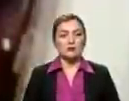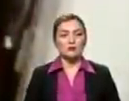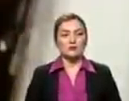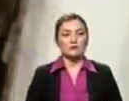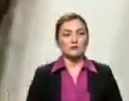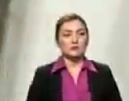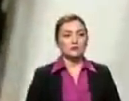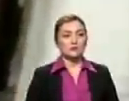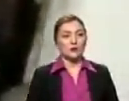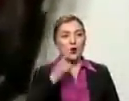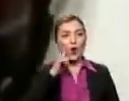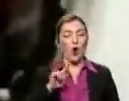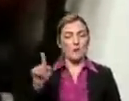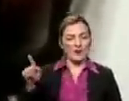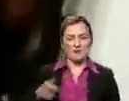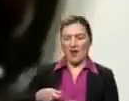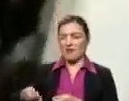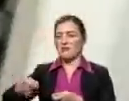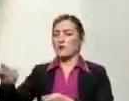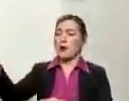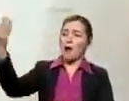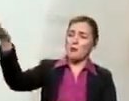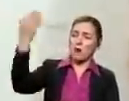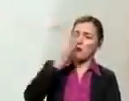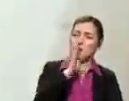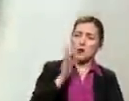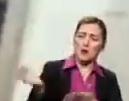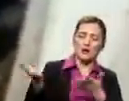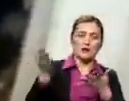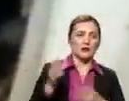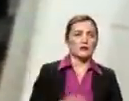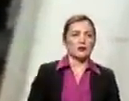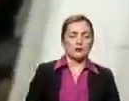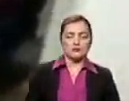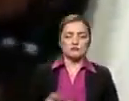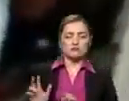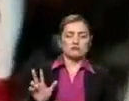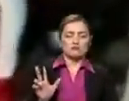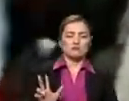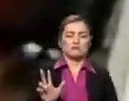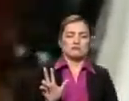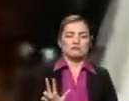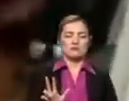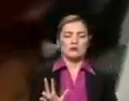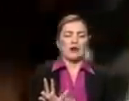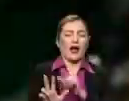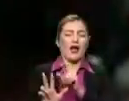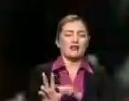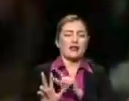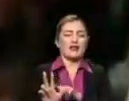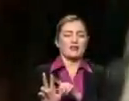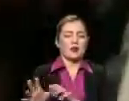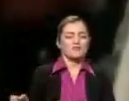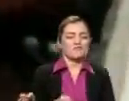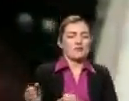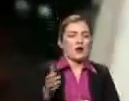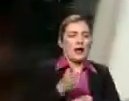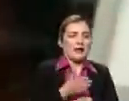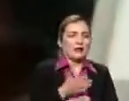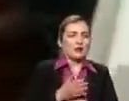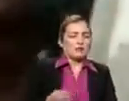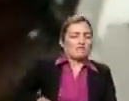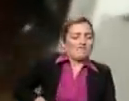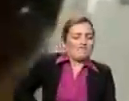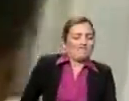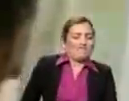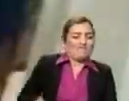Vemos cómo el playero le engancha al joven de chompa negra para conducirle a un local, pero antes de entrar, otro playero